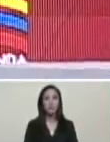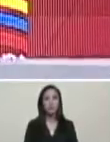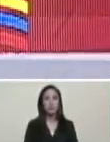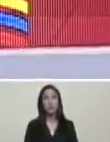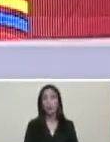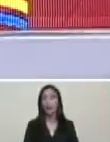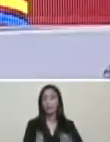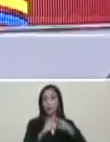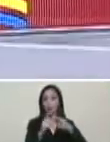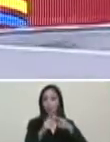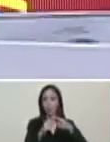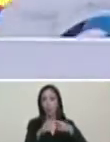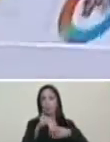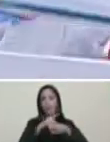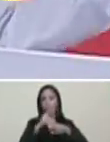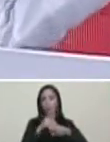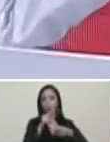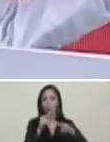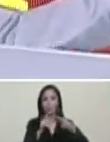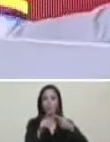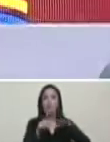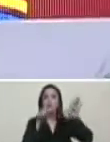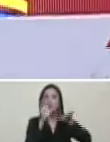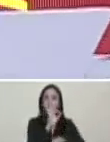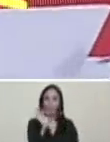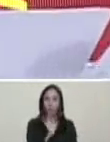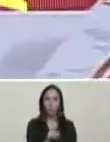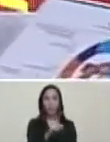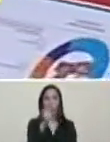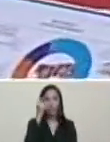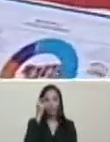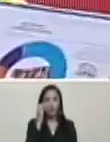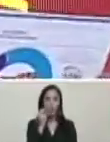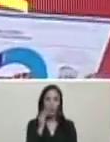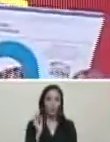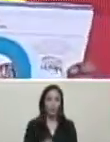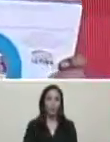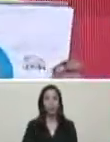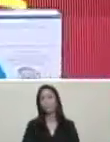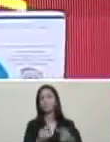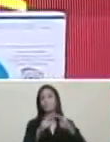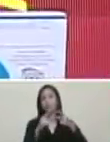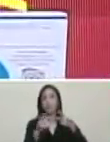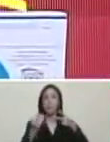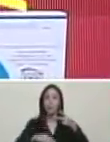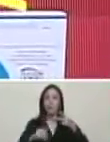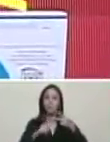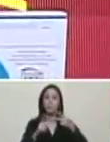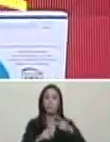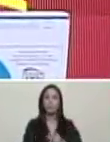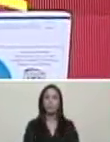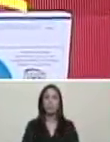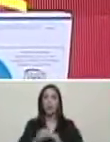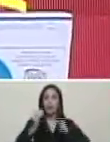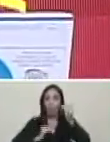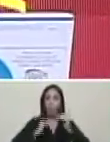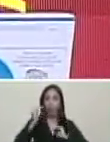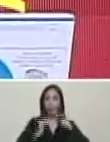dato, Medina, 6% de un día. Ya ahí están vapuleados, si lo comparamos con un